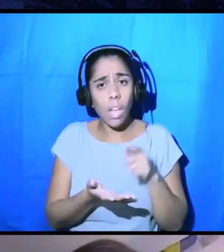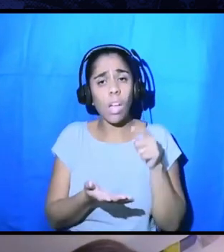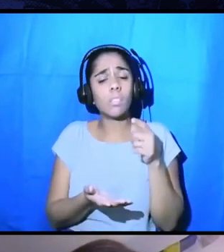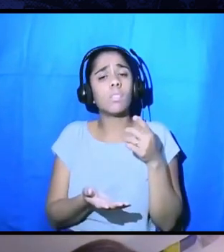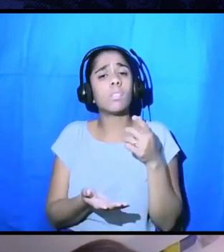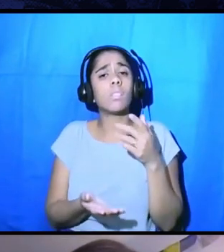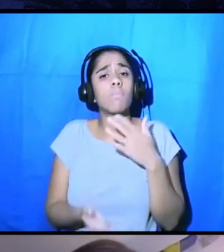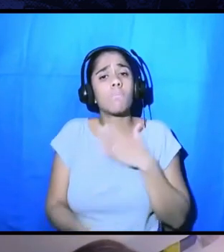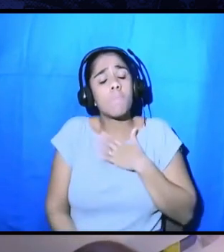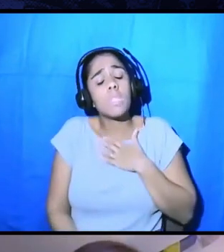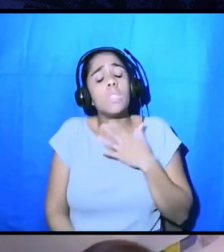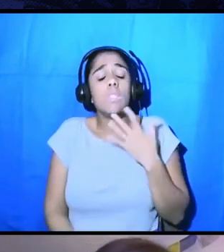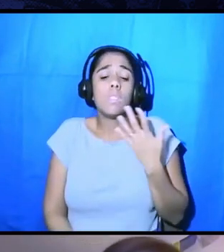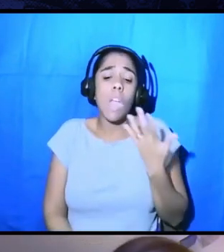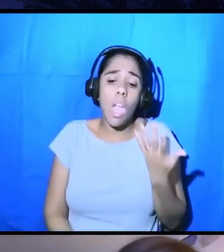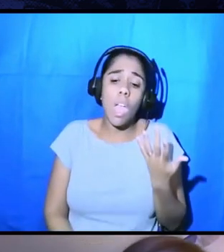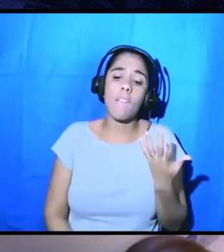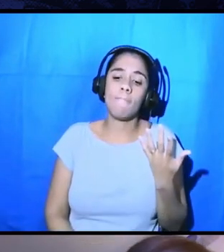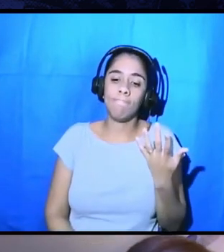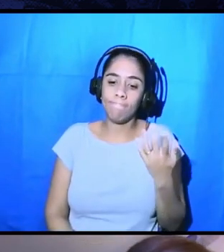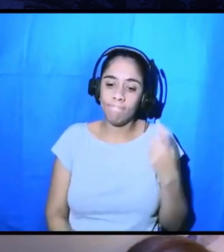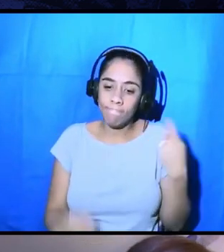un ejercicio necesariamente